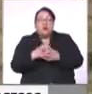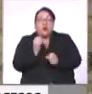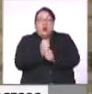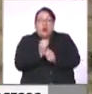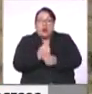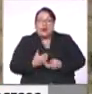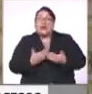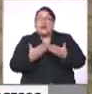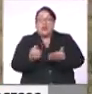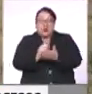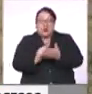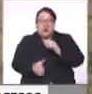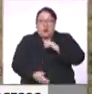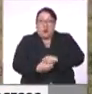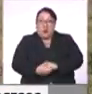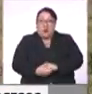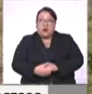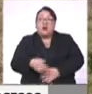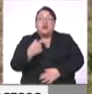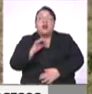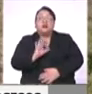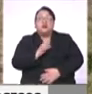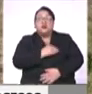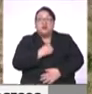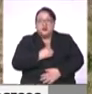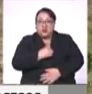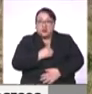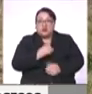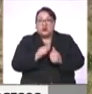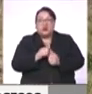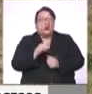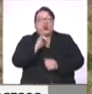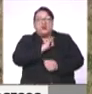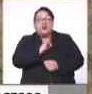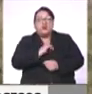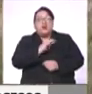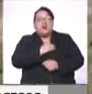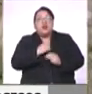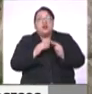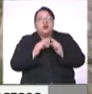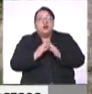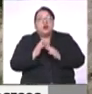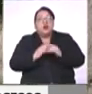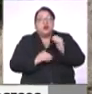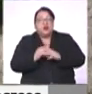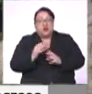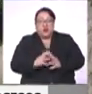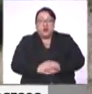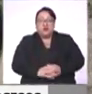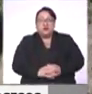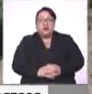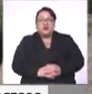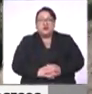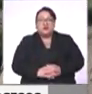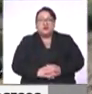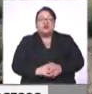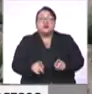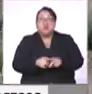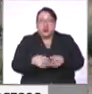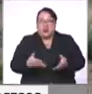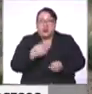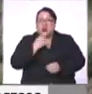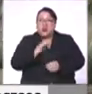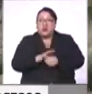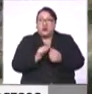ejecutores quienes suscriben convenios para su ejecución con el Ministerio de Vivienda, Construcción y Saneamiento. Asimismo, cumple